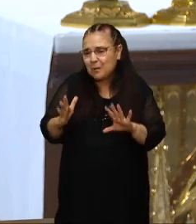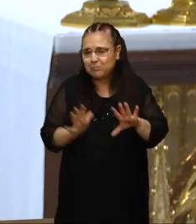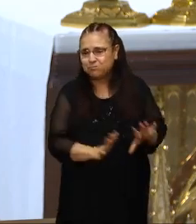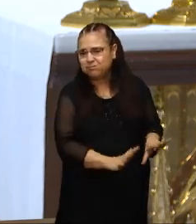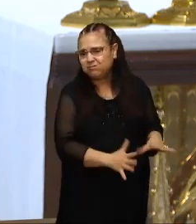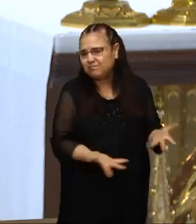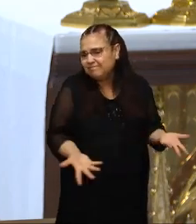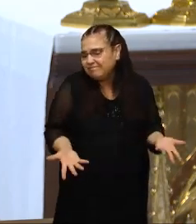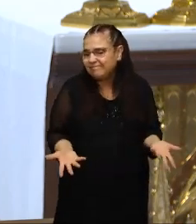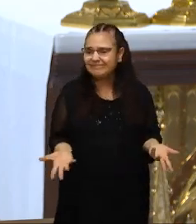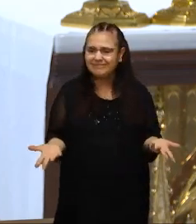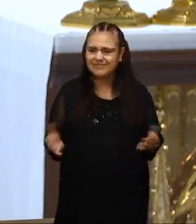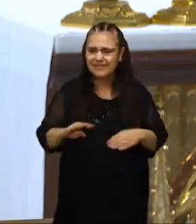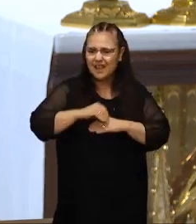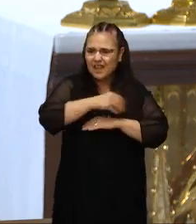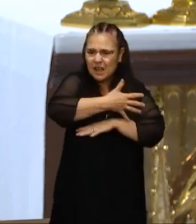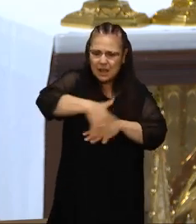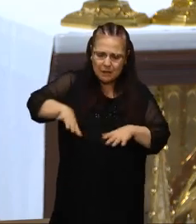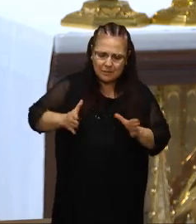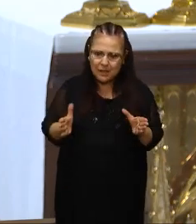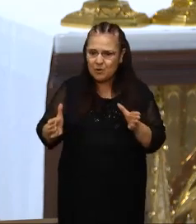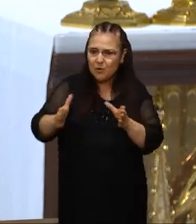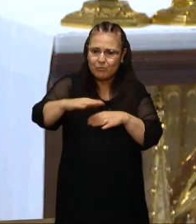abandonado al borde del camino?